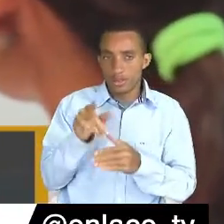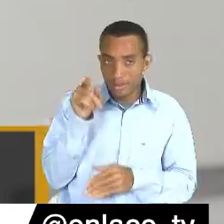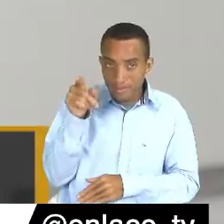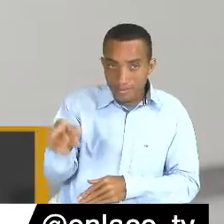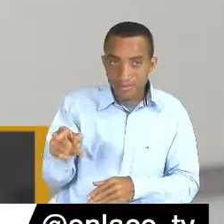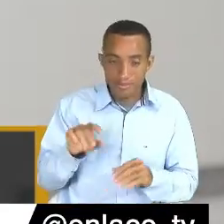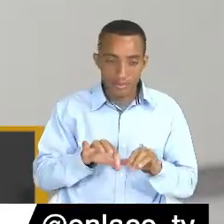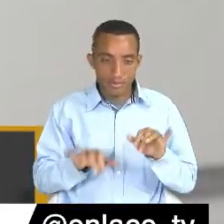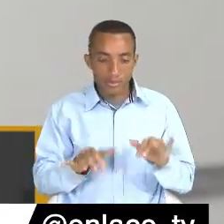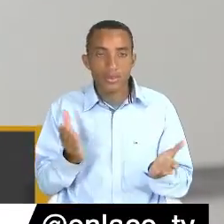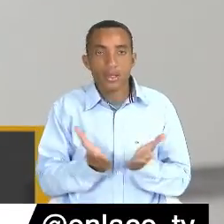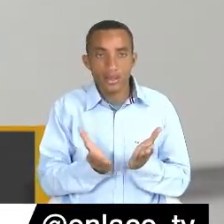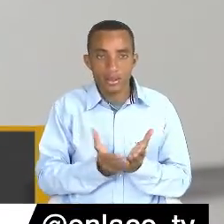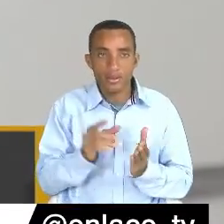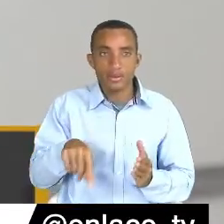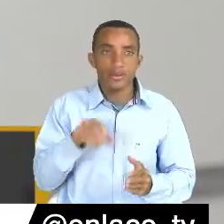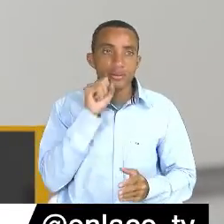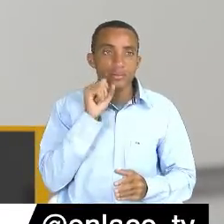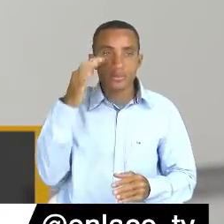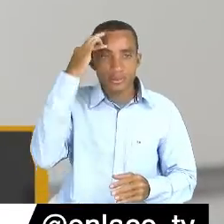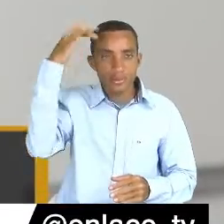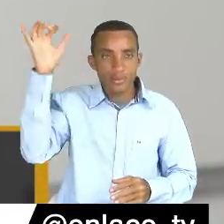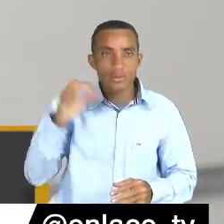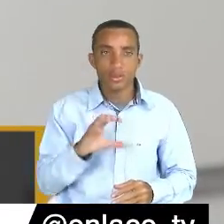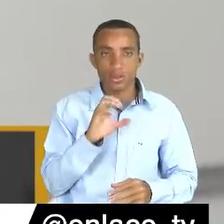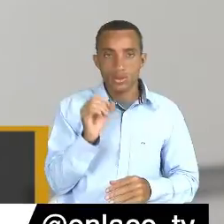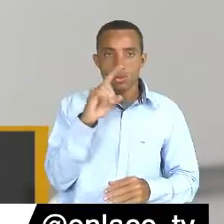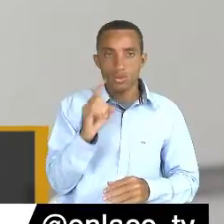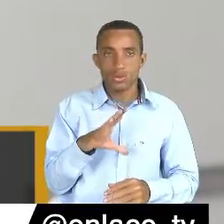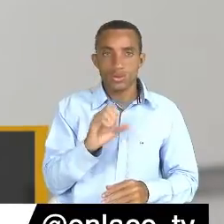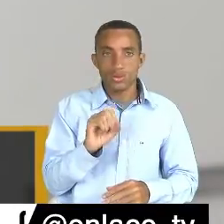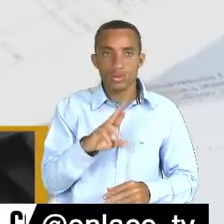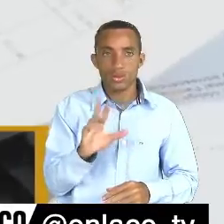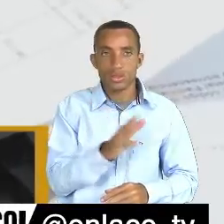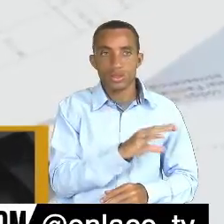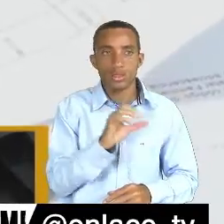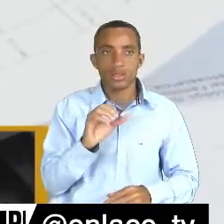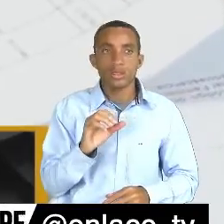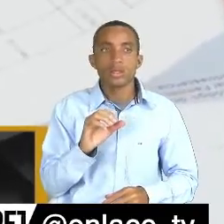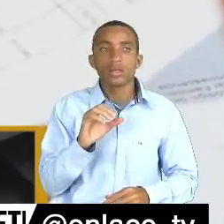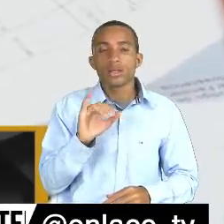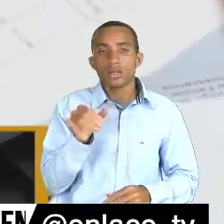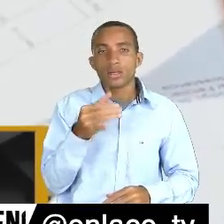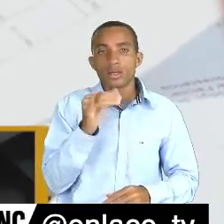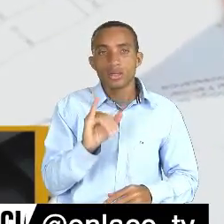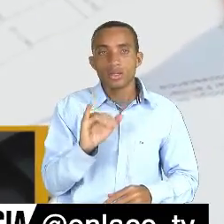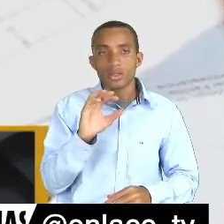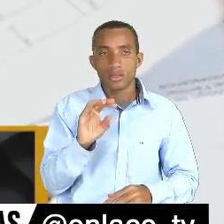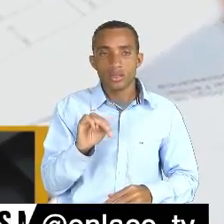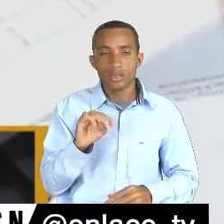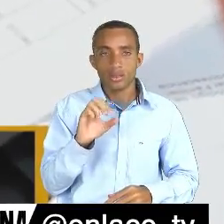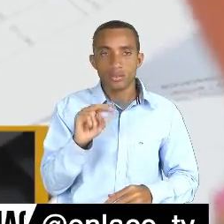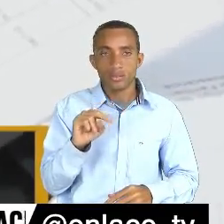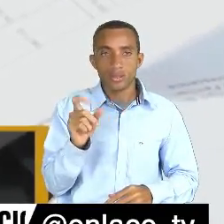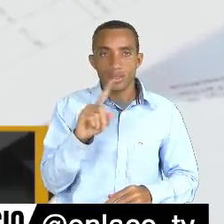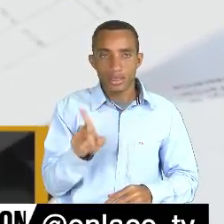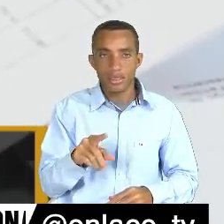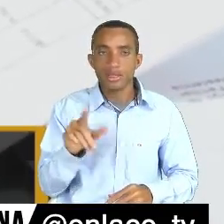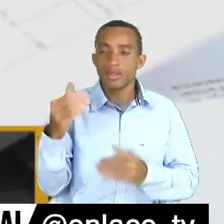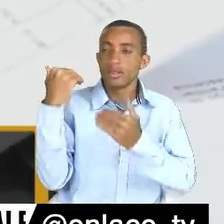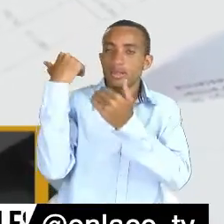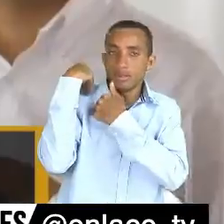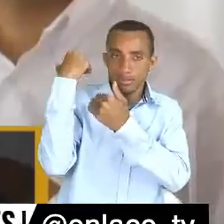Barranca Bermeja, el profesional Óscar Enrique Jaramillo Jiménez, por presuntas irregularidades en el ejercicio de sus